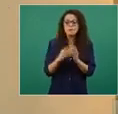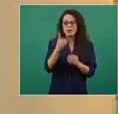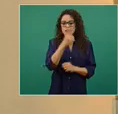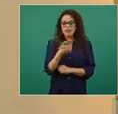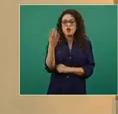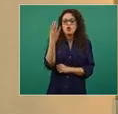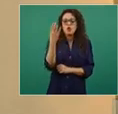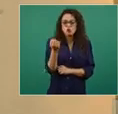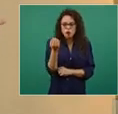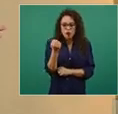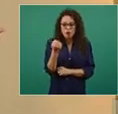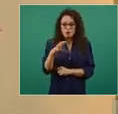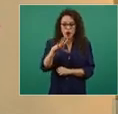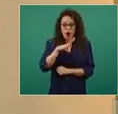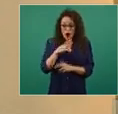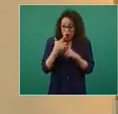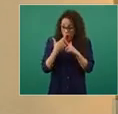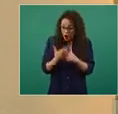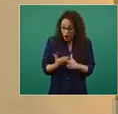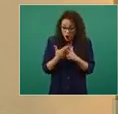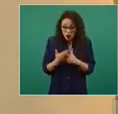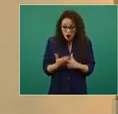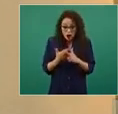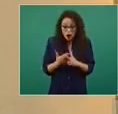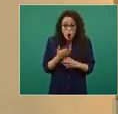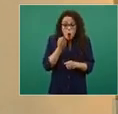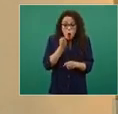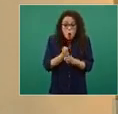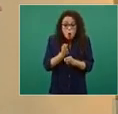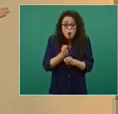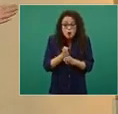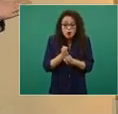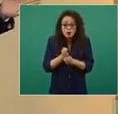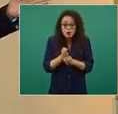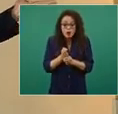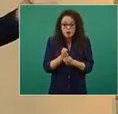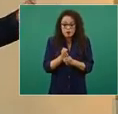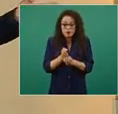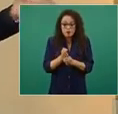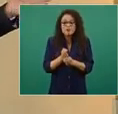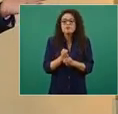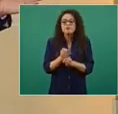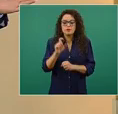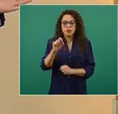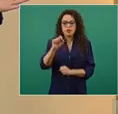tenemos una disponibilidad en este momento con el corte de